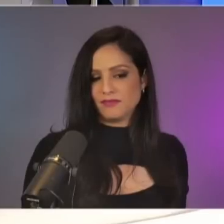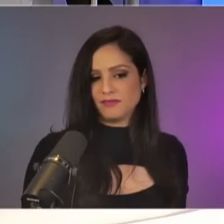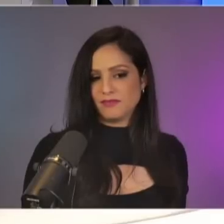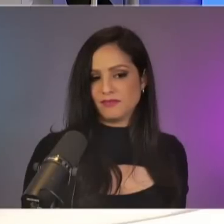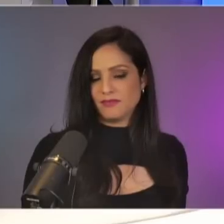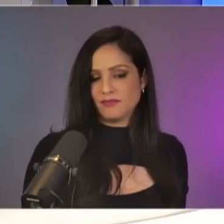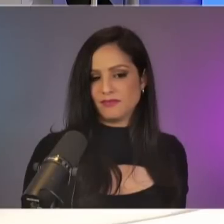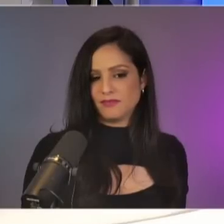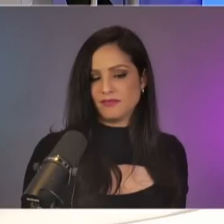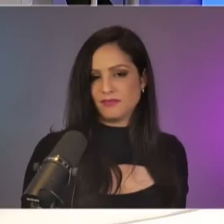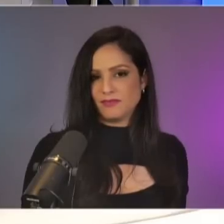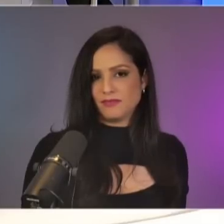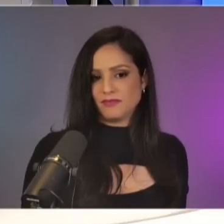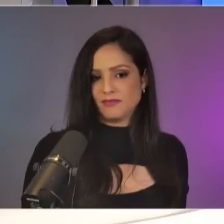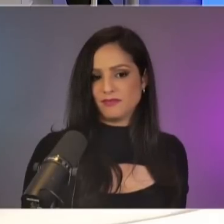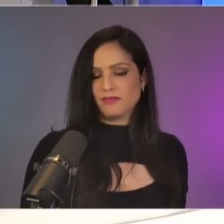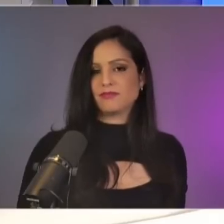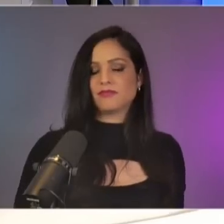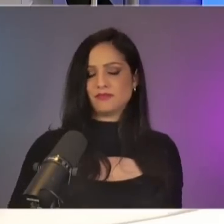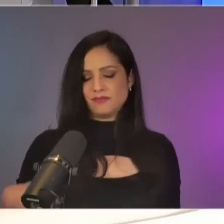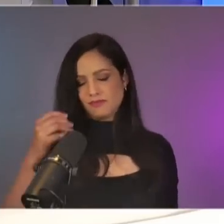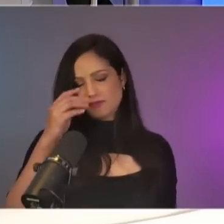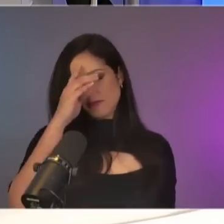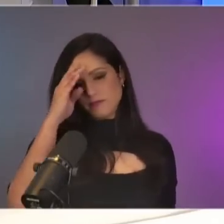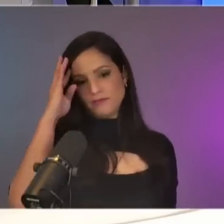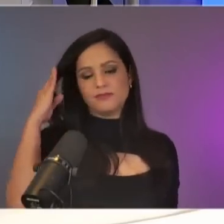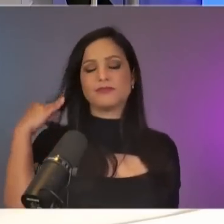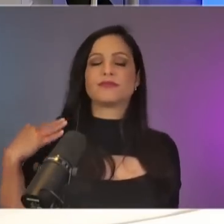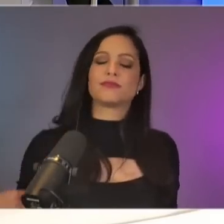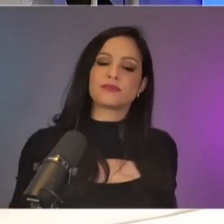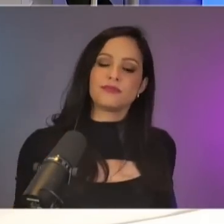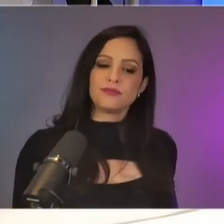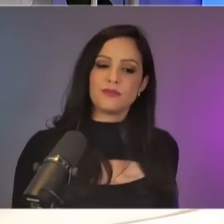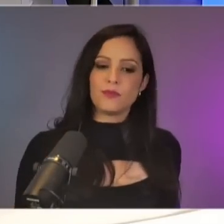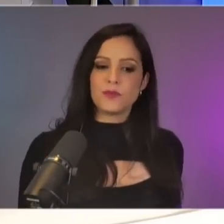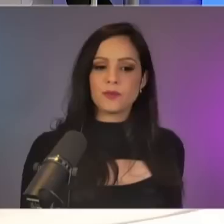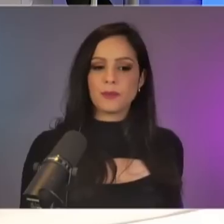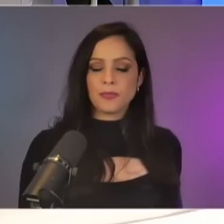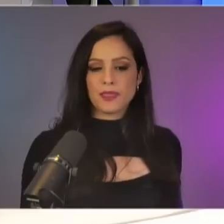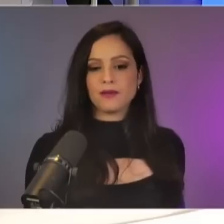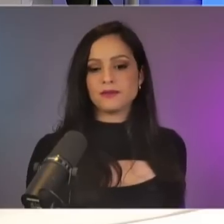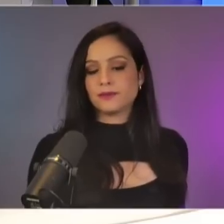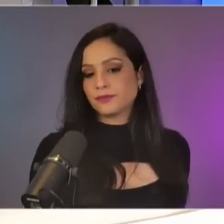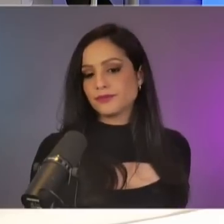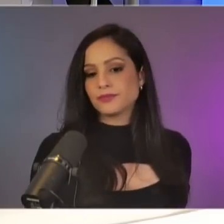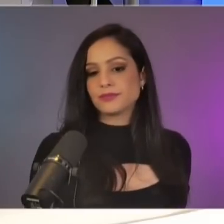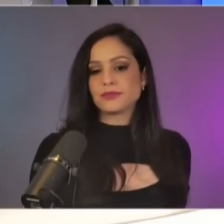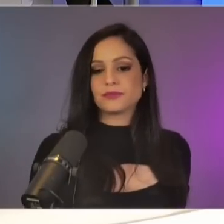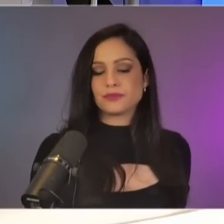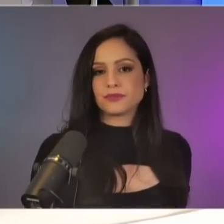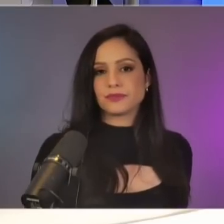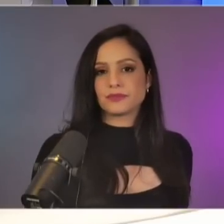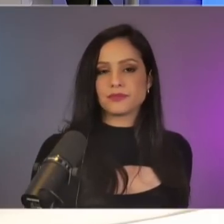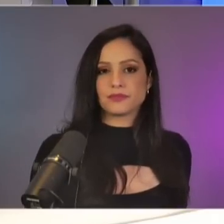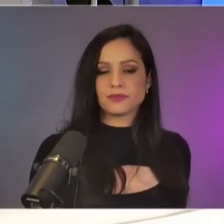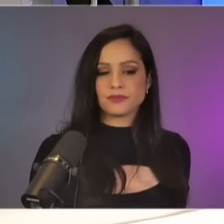los consultorios de los dermatólogos de los médicos estéticos de este este comunicado